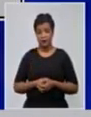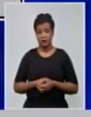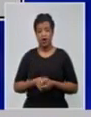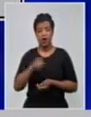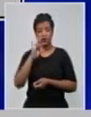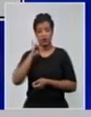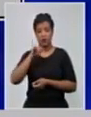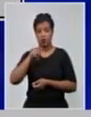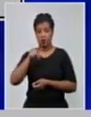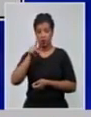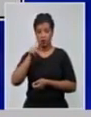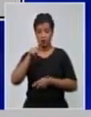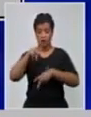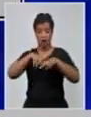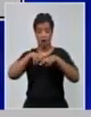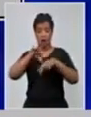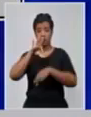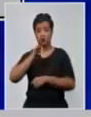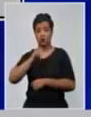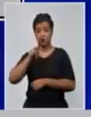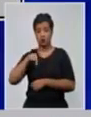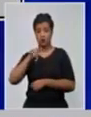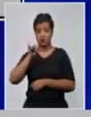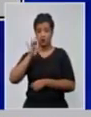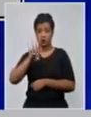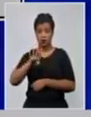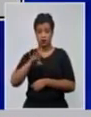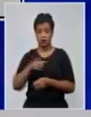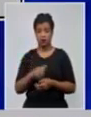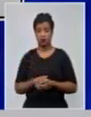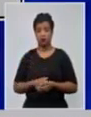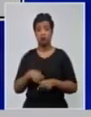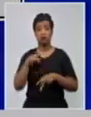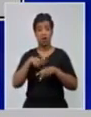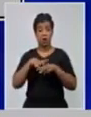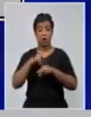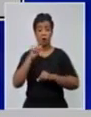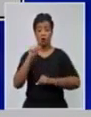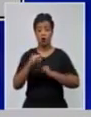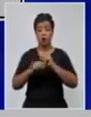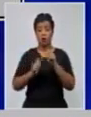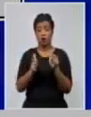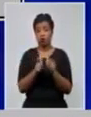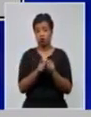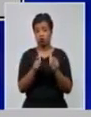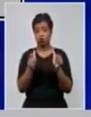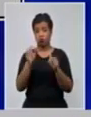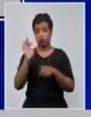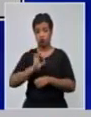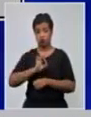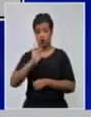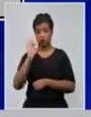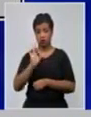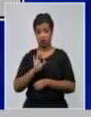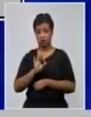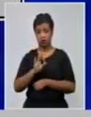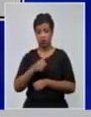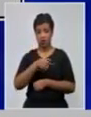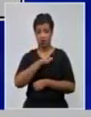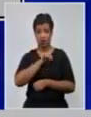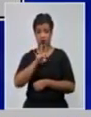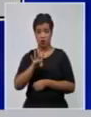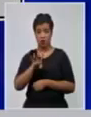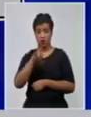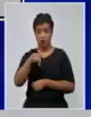86,1, La Habana 80,74. La Habana incrementa esta. La Habana incrementa. Era el cuarto ayer, hoy está